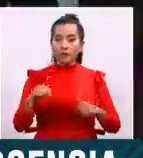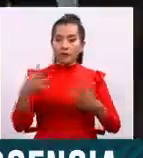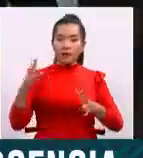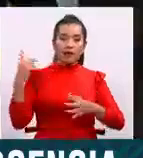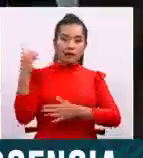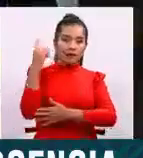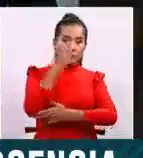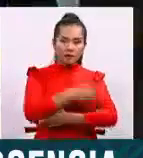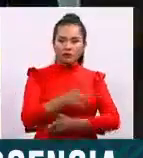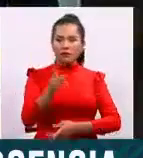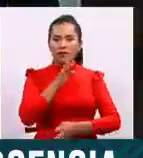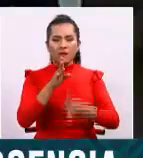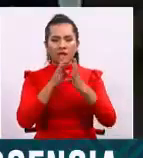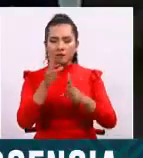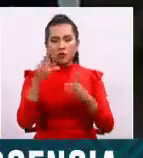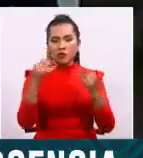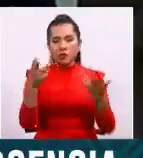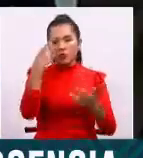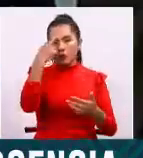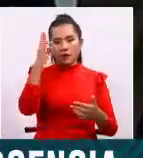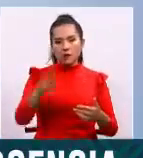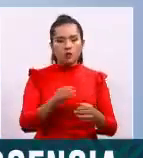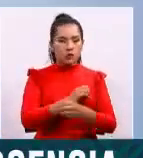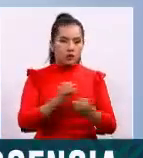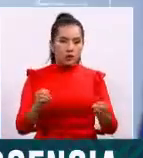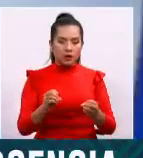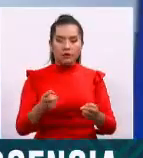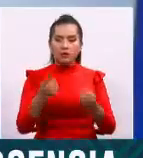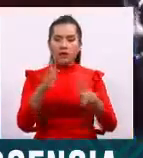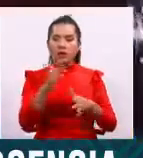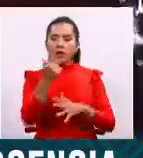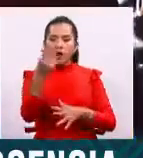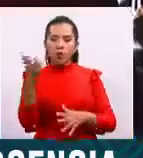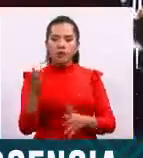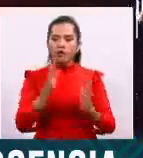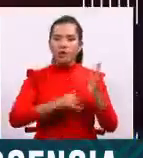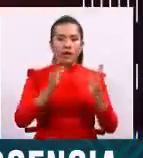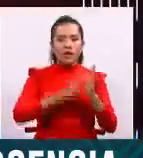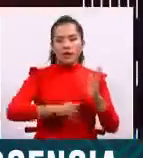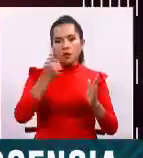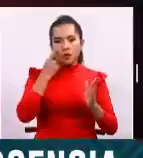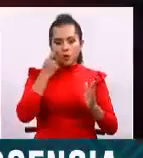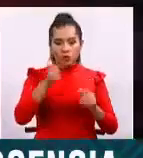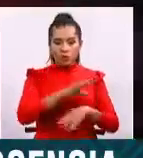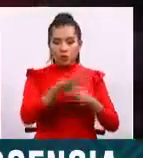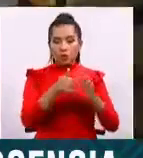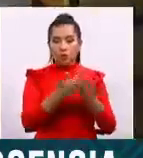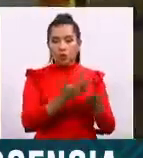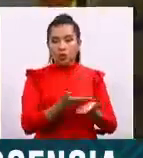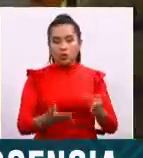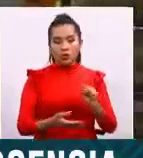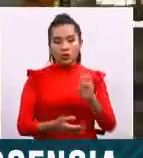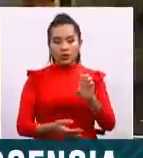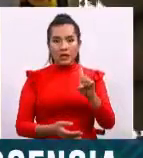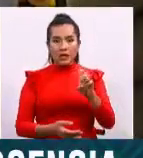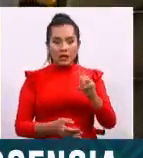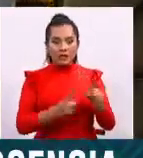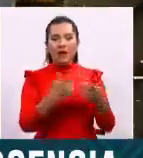tiene fundamentos, porque realmente de alguna manera desconocen que los productos del SEDEM no son productos